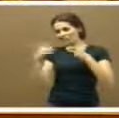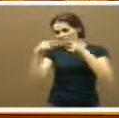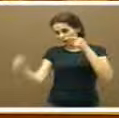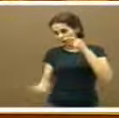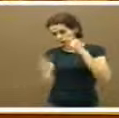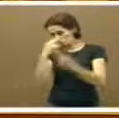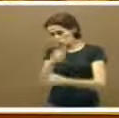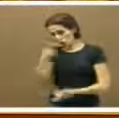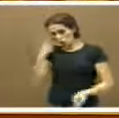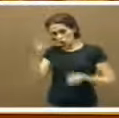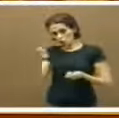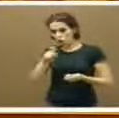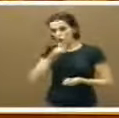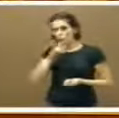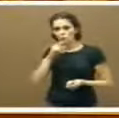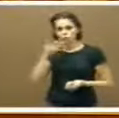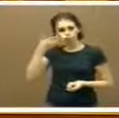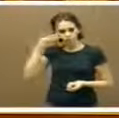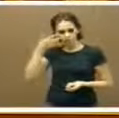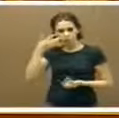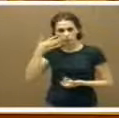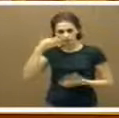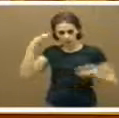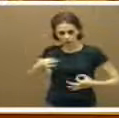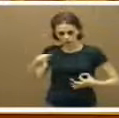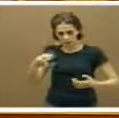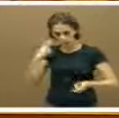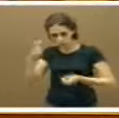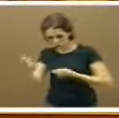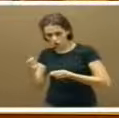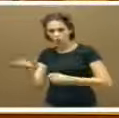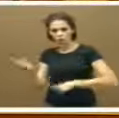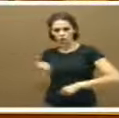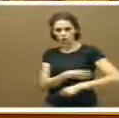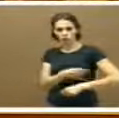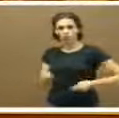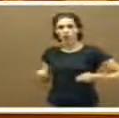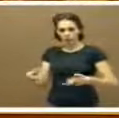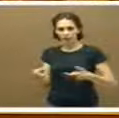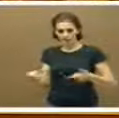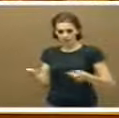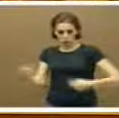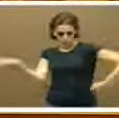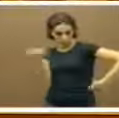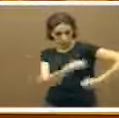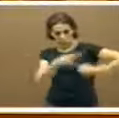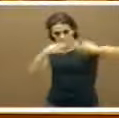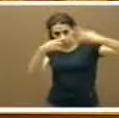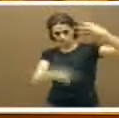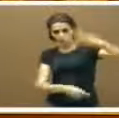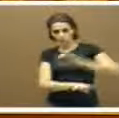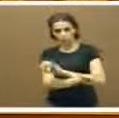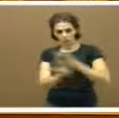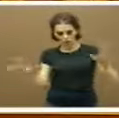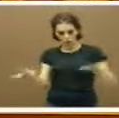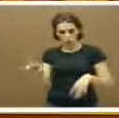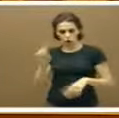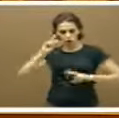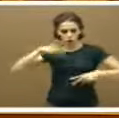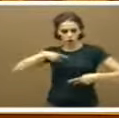en ser honestos, en controlar el gasto, en tener claro los ingresos, en tener